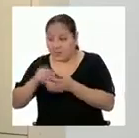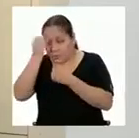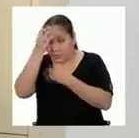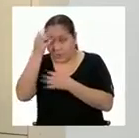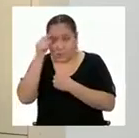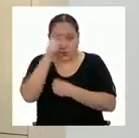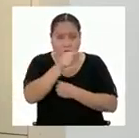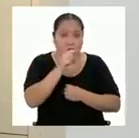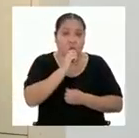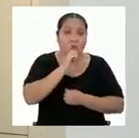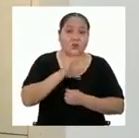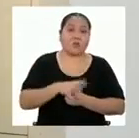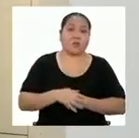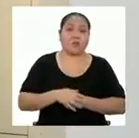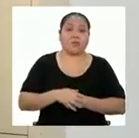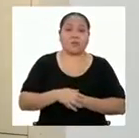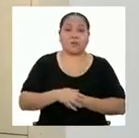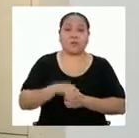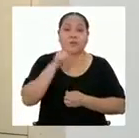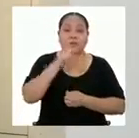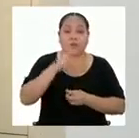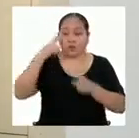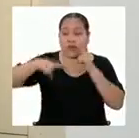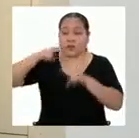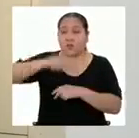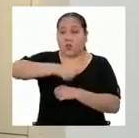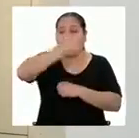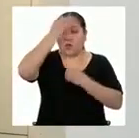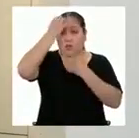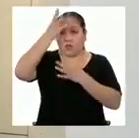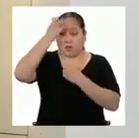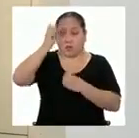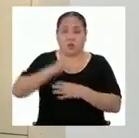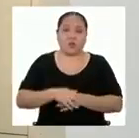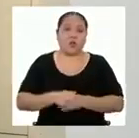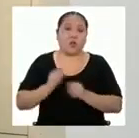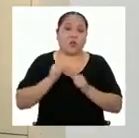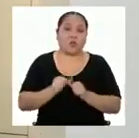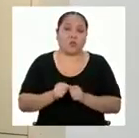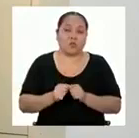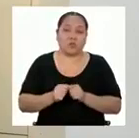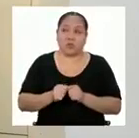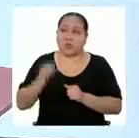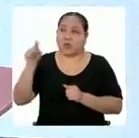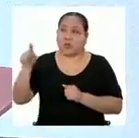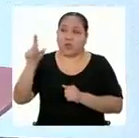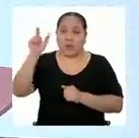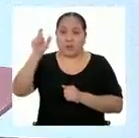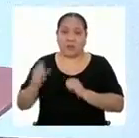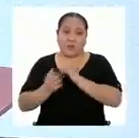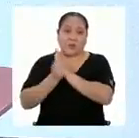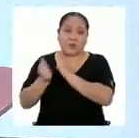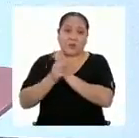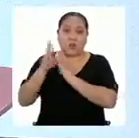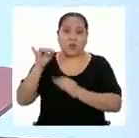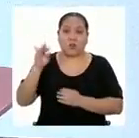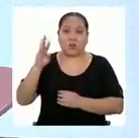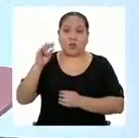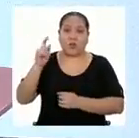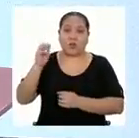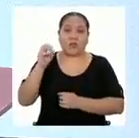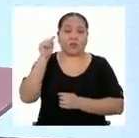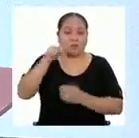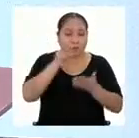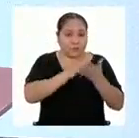hiciste. Como me comentas, revisaste información siguiendo las sugerencias del experto Roberto Brañes. Respecto a la lectura de